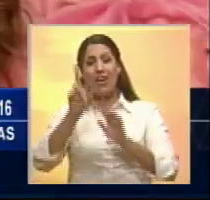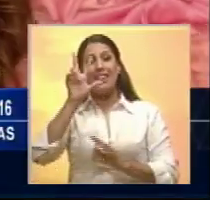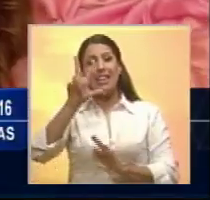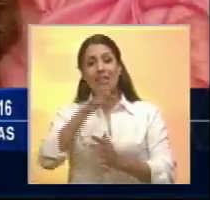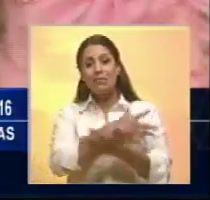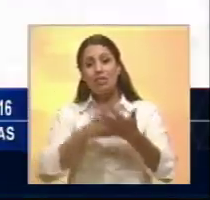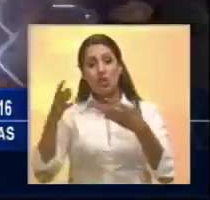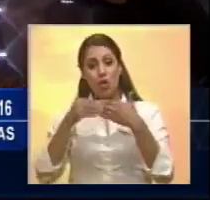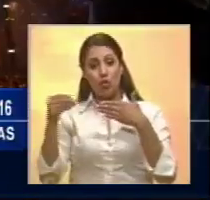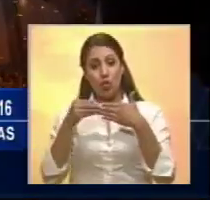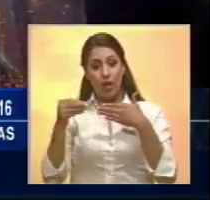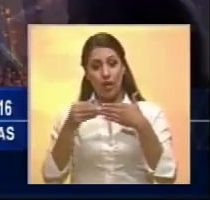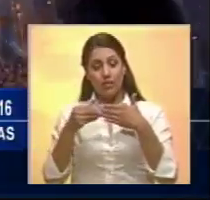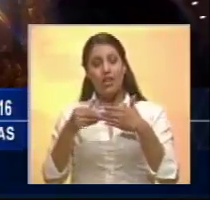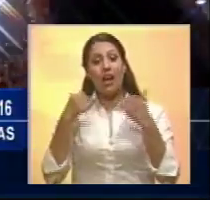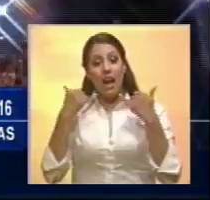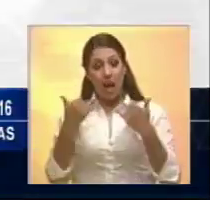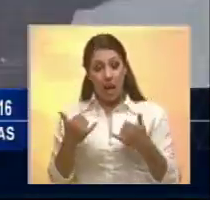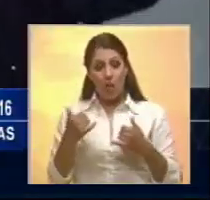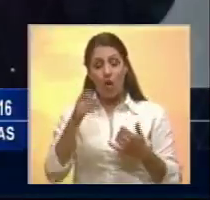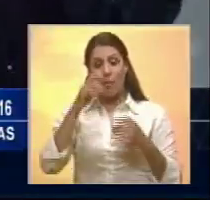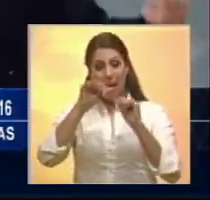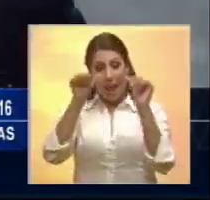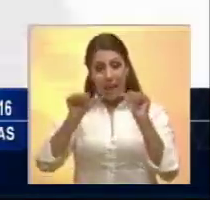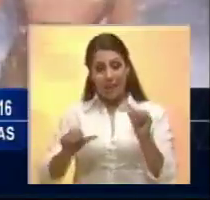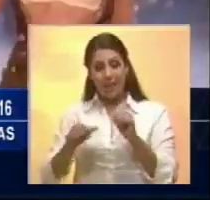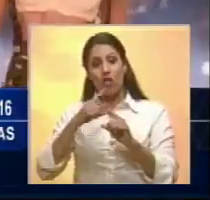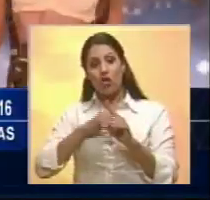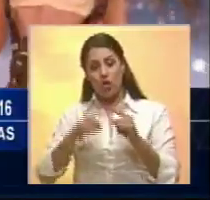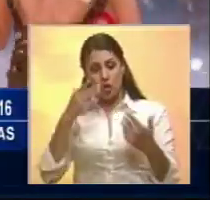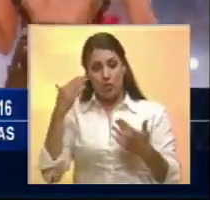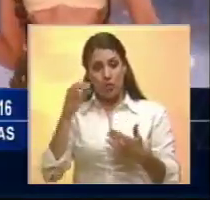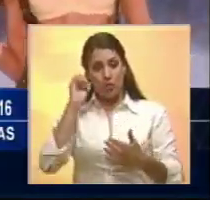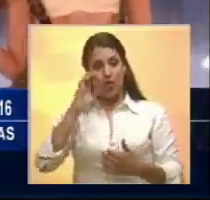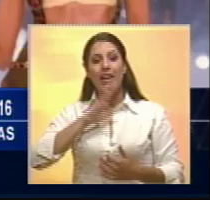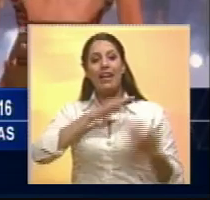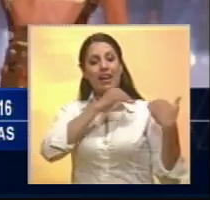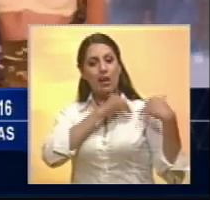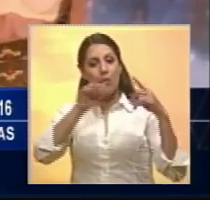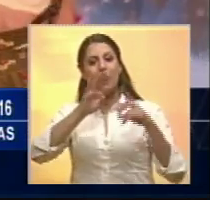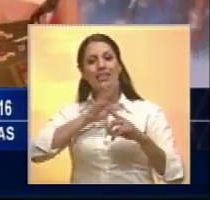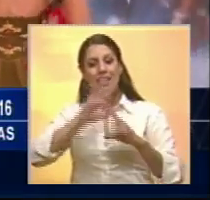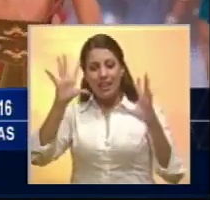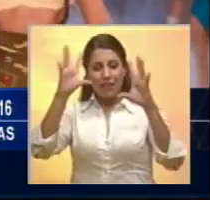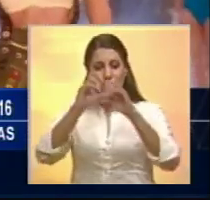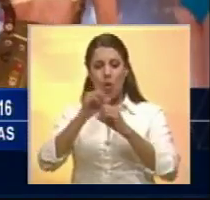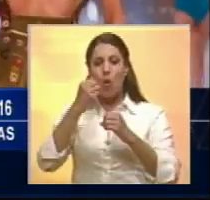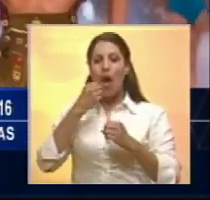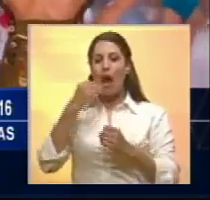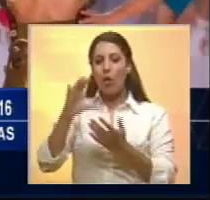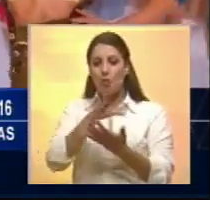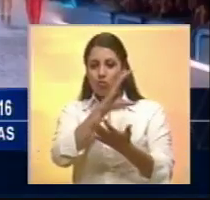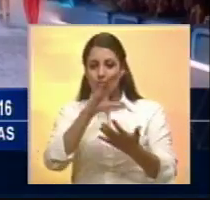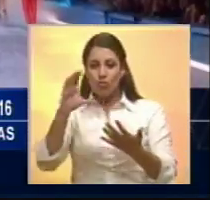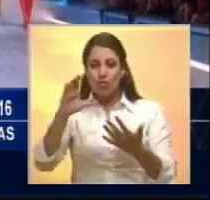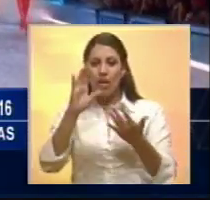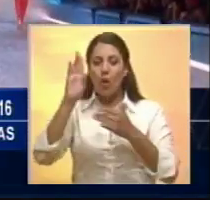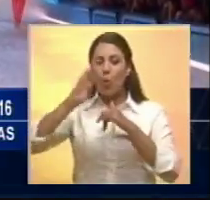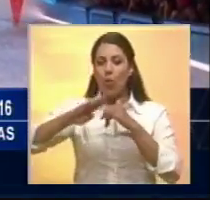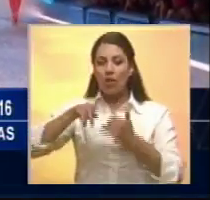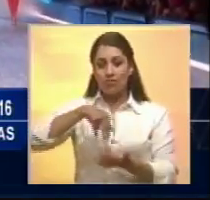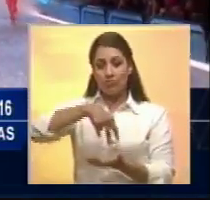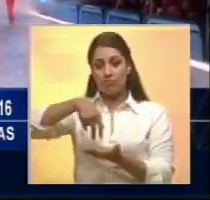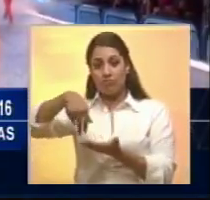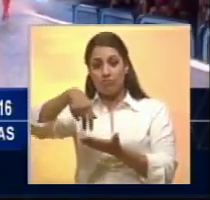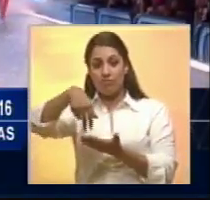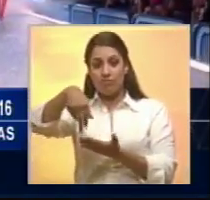millones. Los artistas Bruno Mars, The Weeknd y Lady Gaga se encargaron de poner la nota musical y fueron los últimos en desfilar